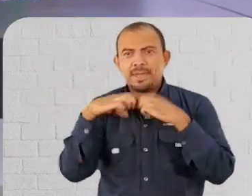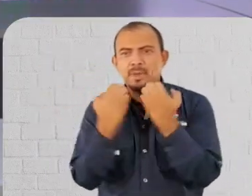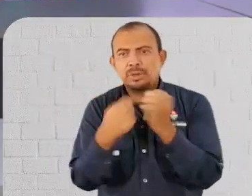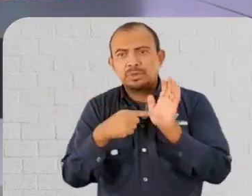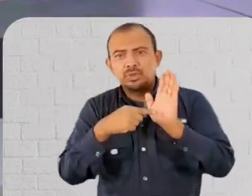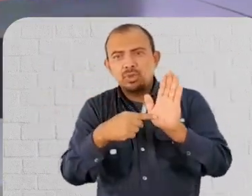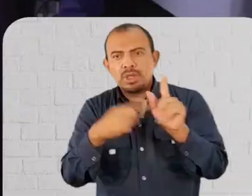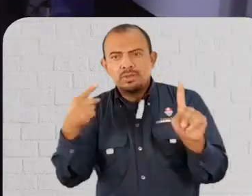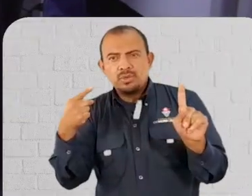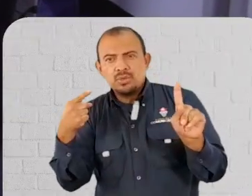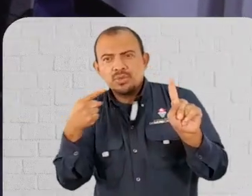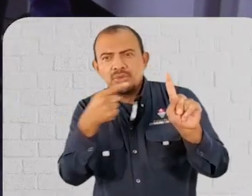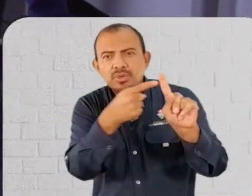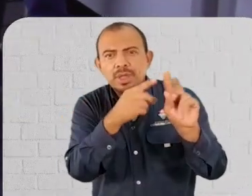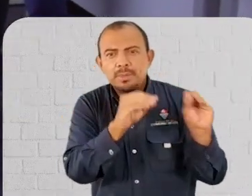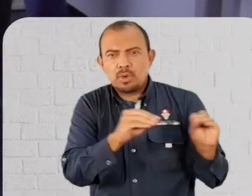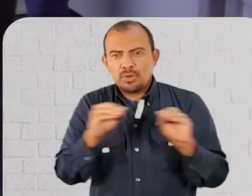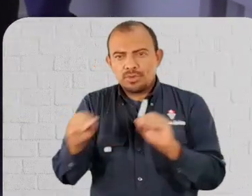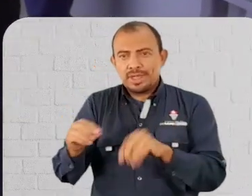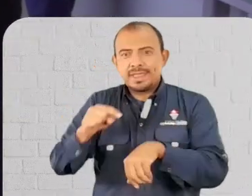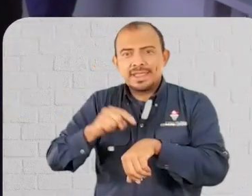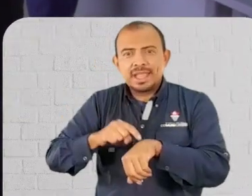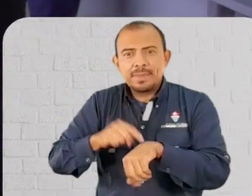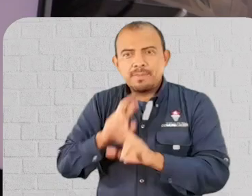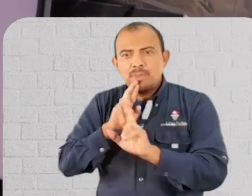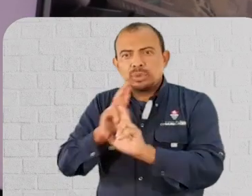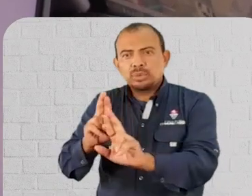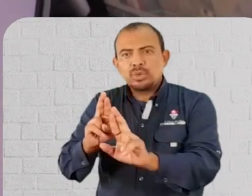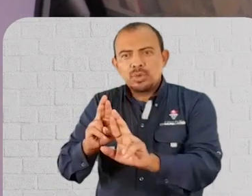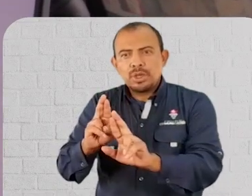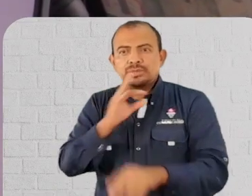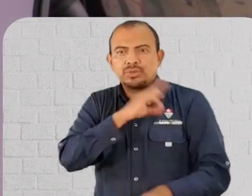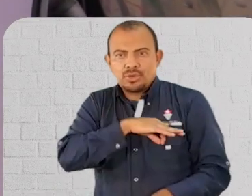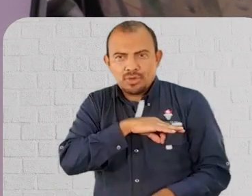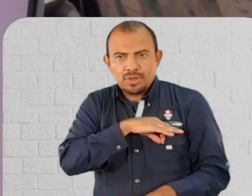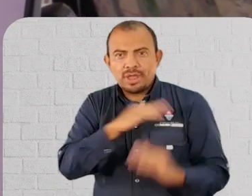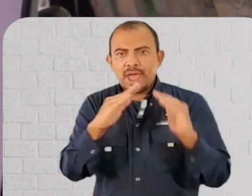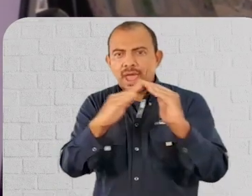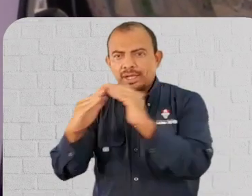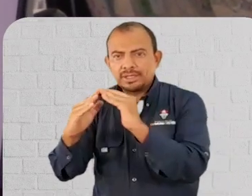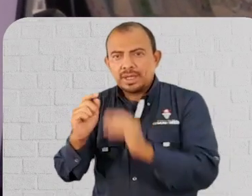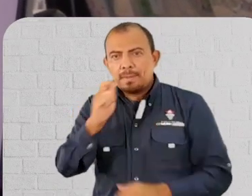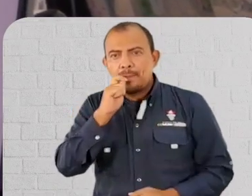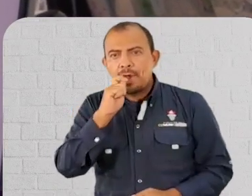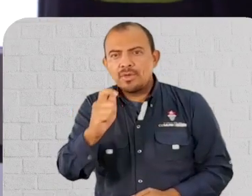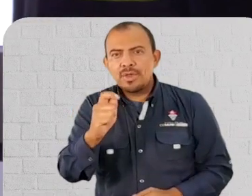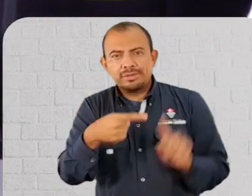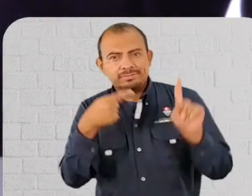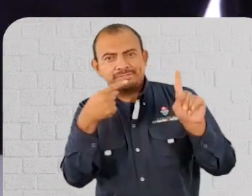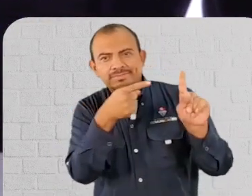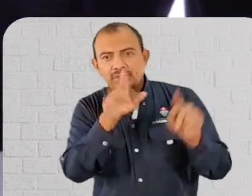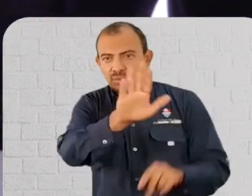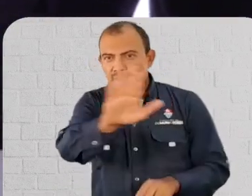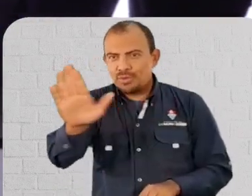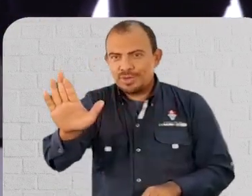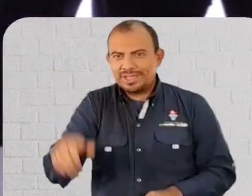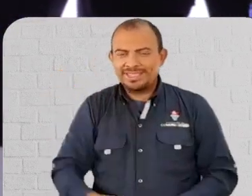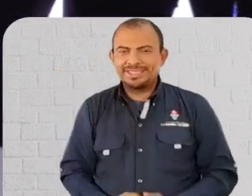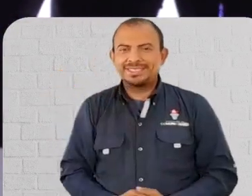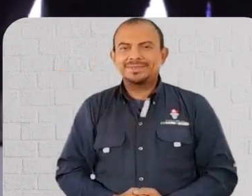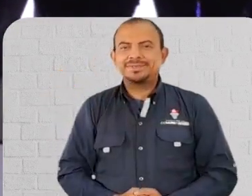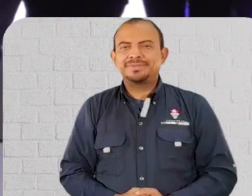de alta precisión, con el propósito de minimizar los tiempos de respuesta a solicitudes de los vecinos y mejorar los